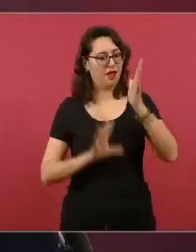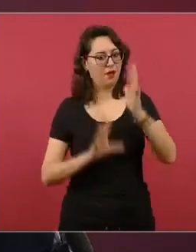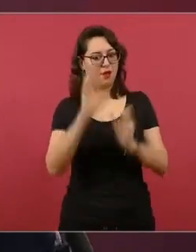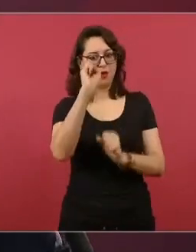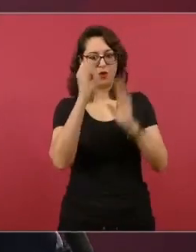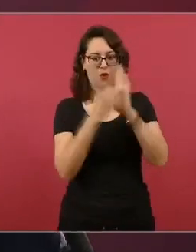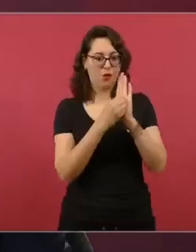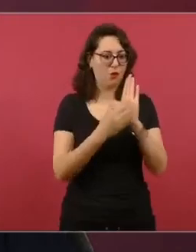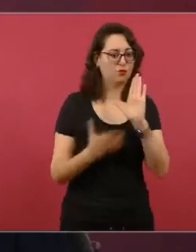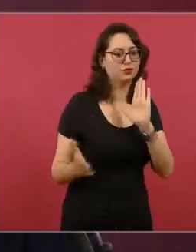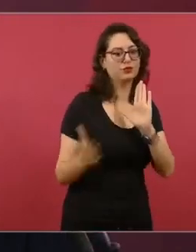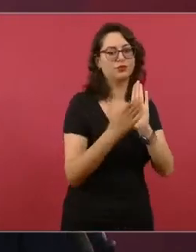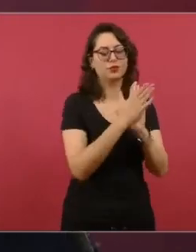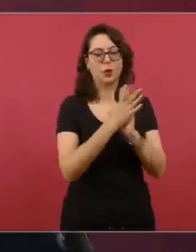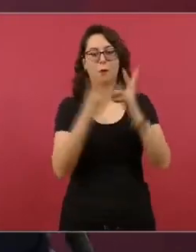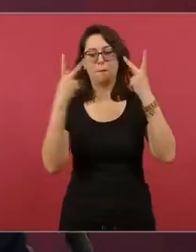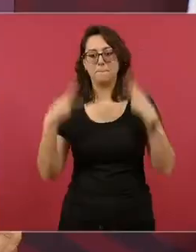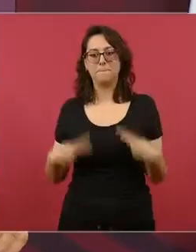muy